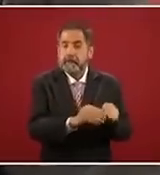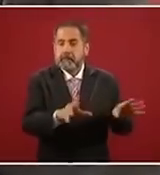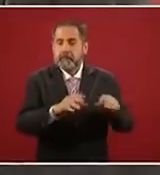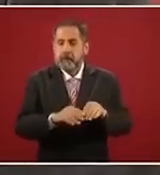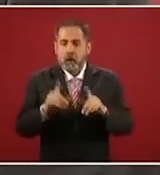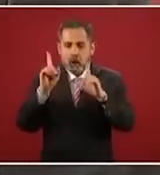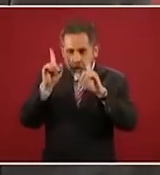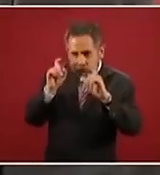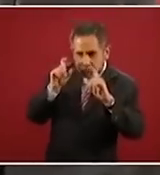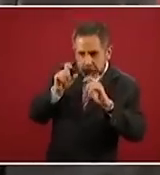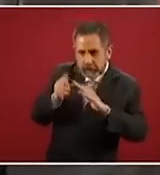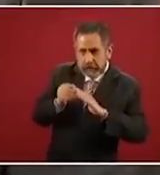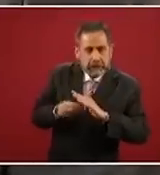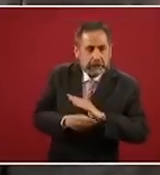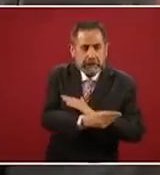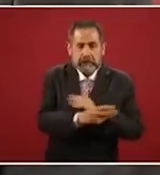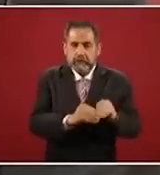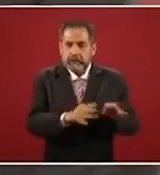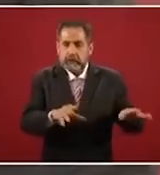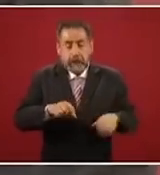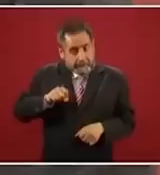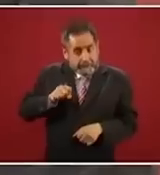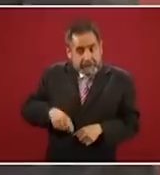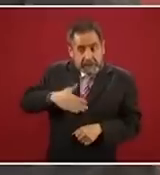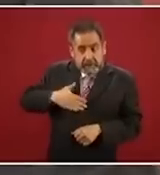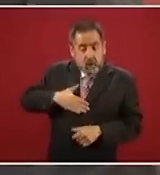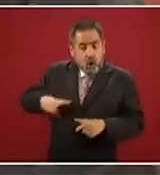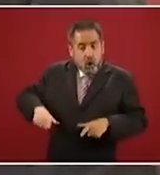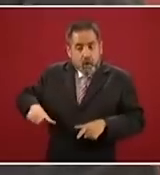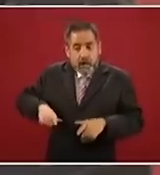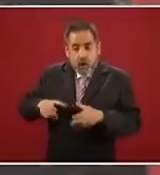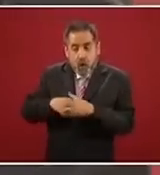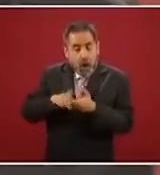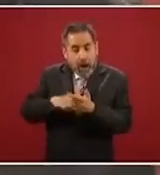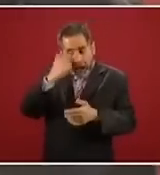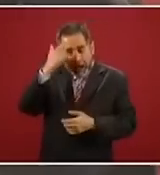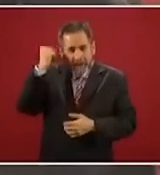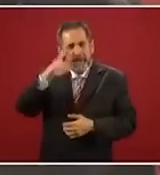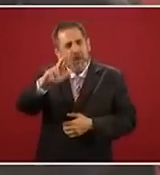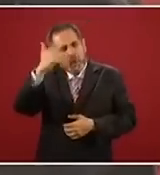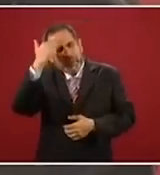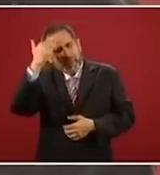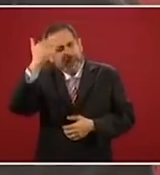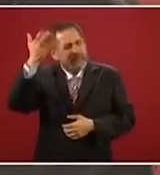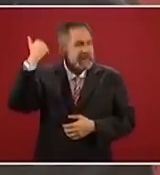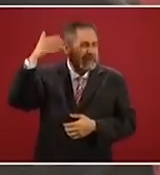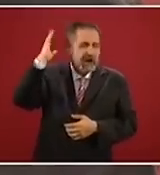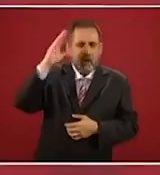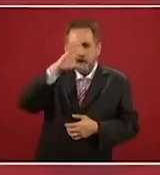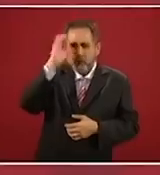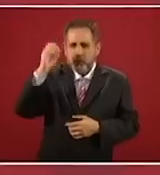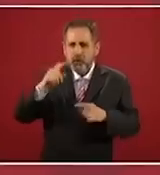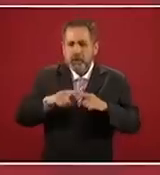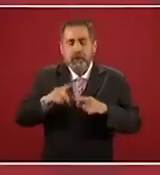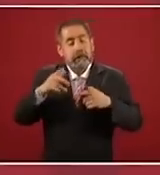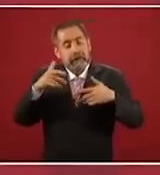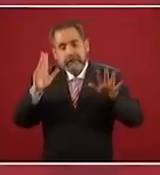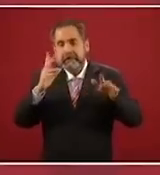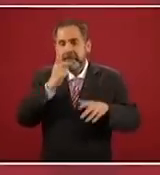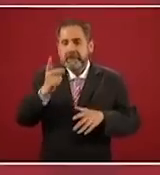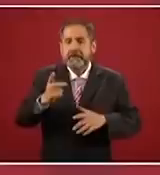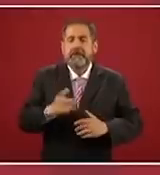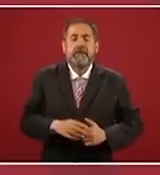esas fotos del mismo gobierno. ¿Se acuerdan aquella foto en donde